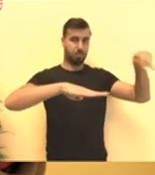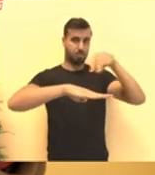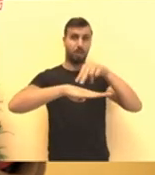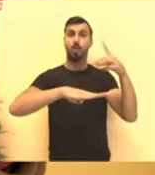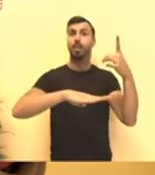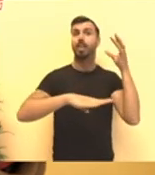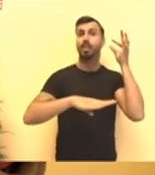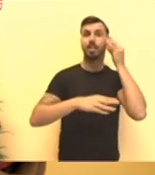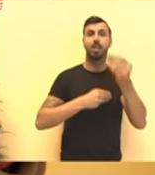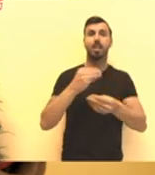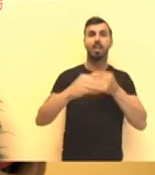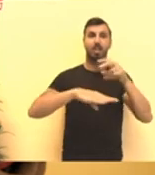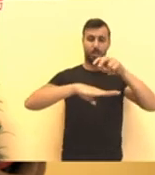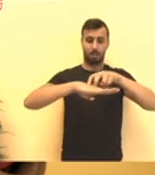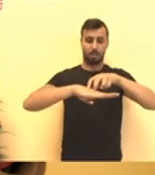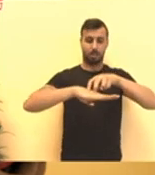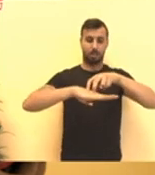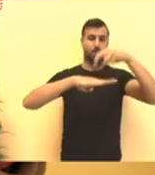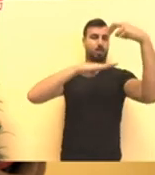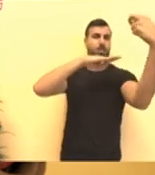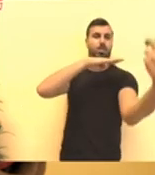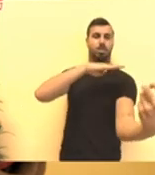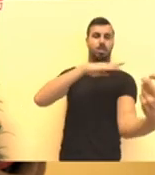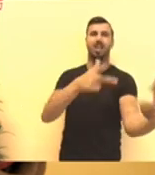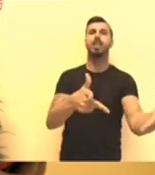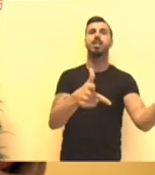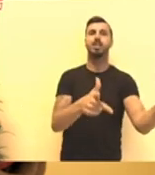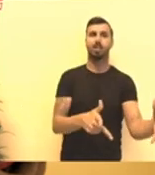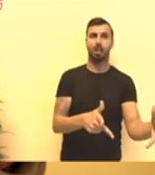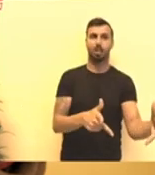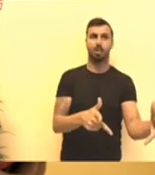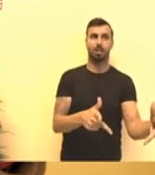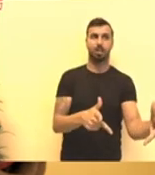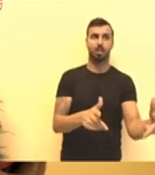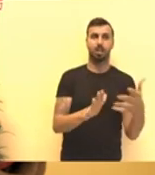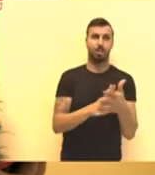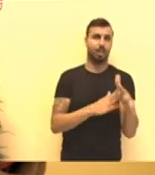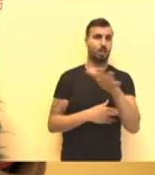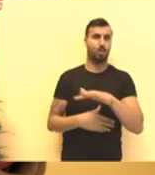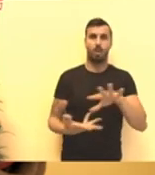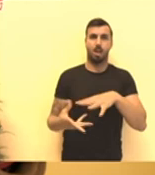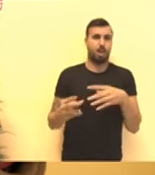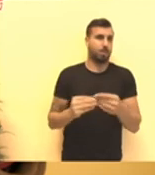Esta chica lo hizo desde su propio asiento, con lo cual el lugar no estaba adaptado.